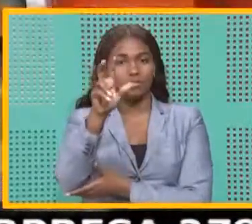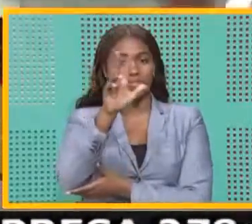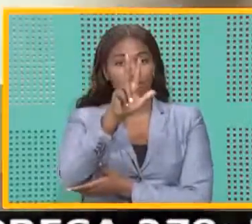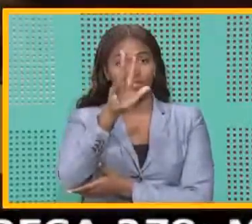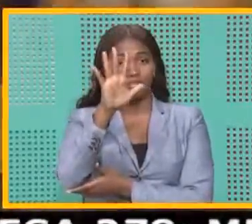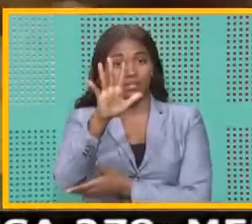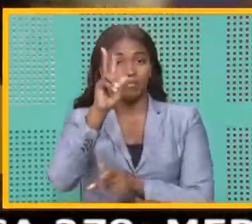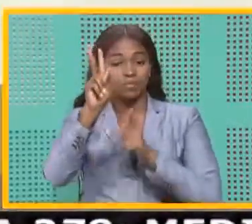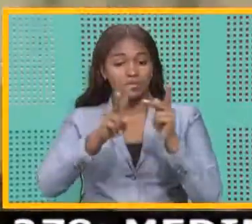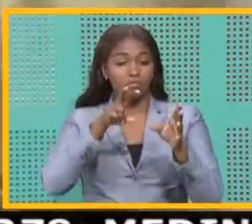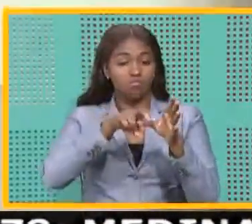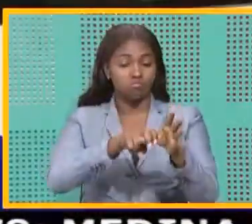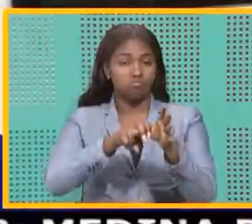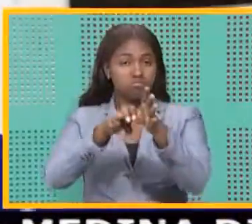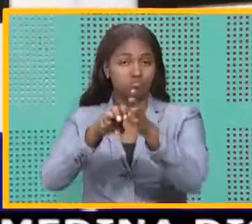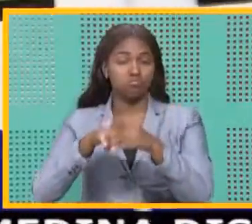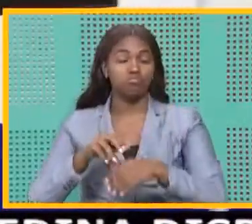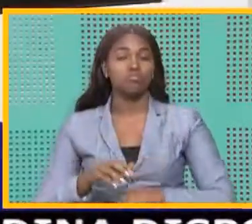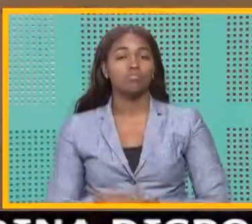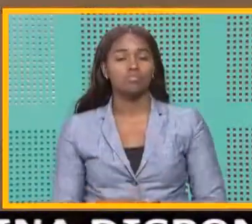3.745.235 pasajeros.